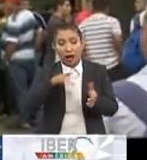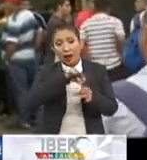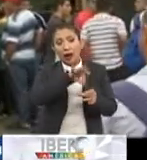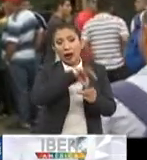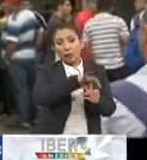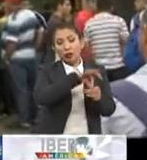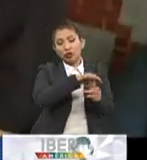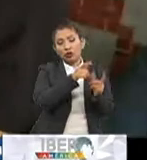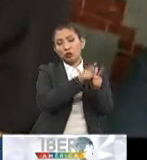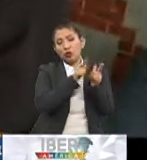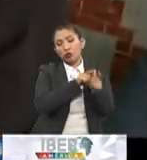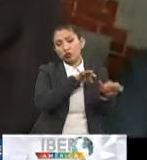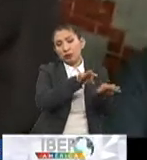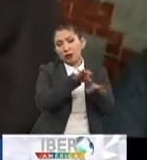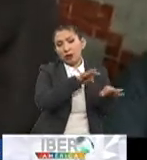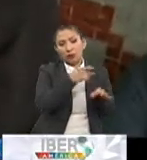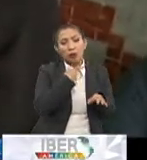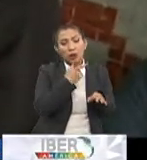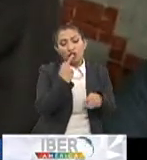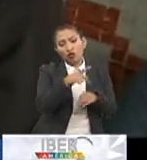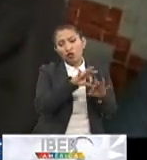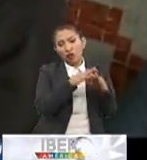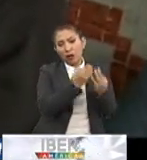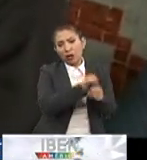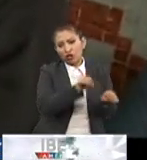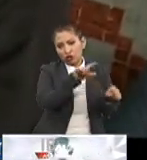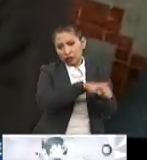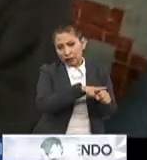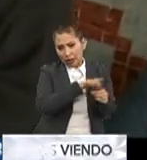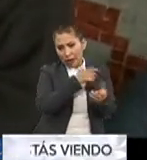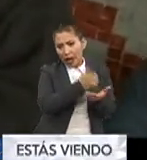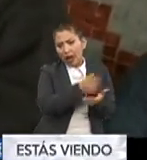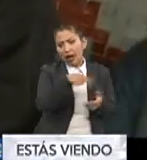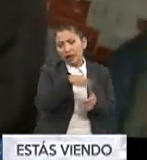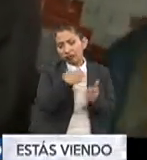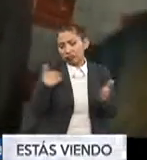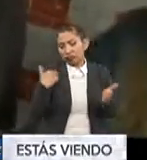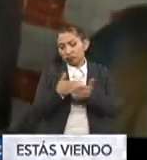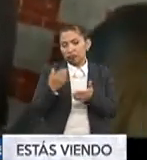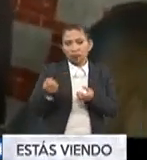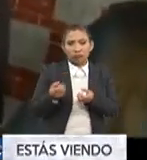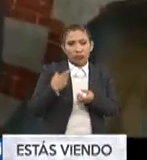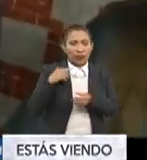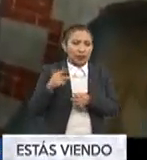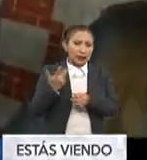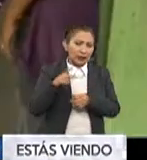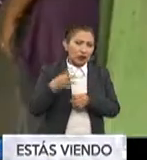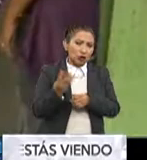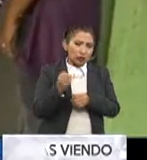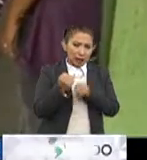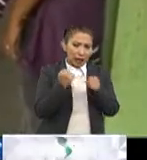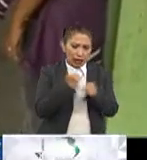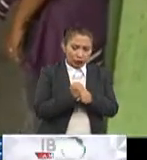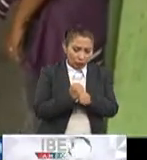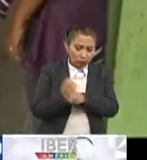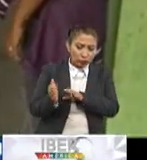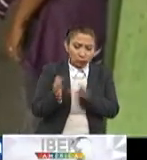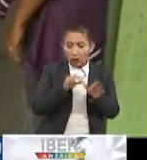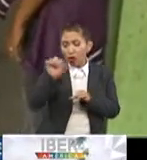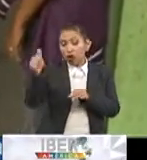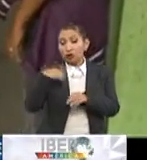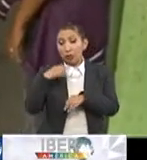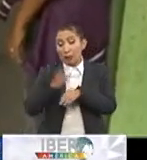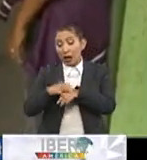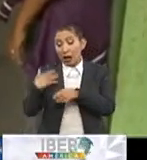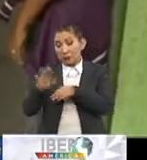juntillas al Partido de los Trabajadores y su modelo social implementado en los últimos 13, 14, 15 años. Y el resto del